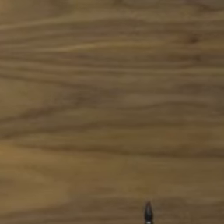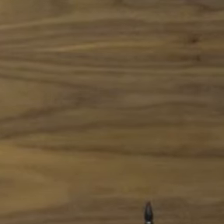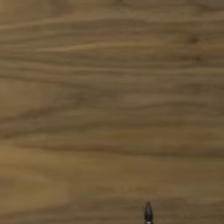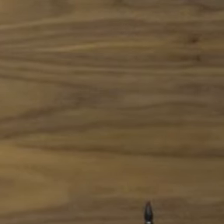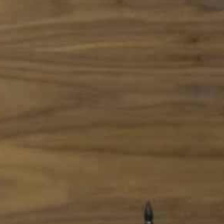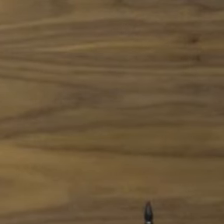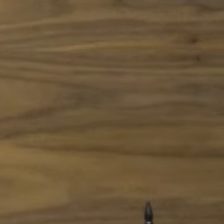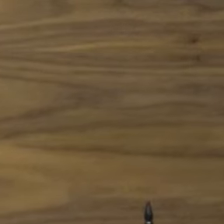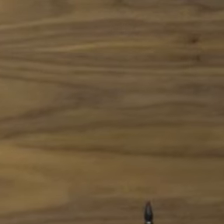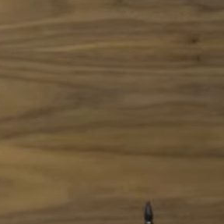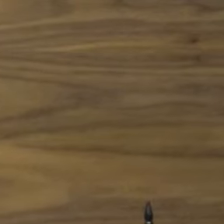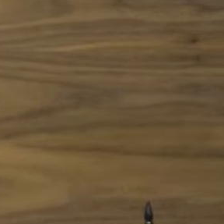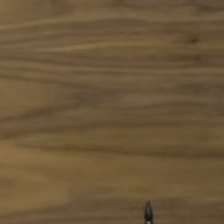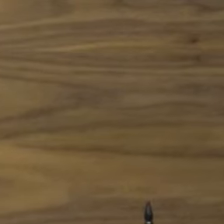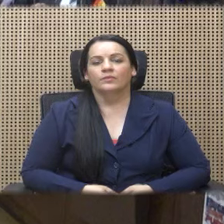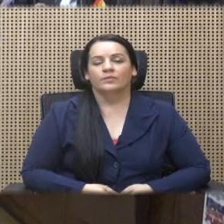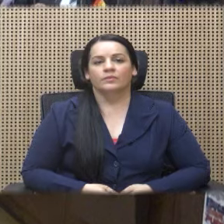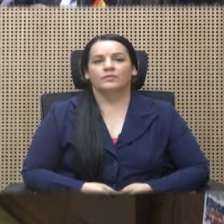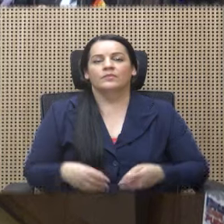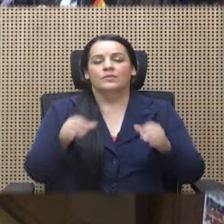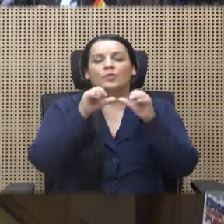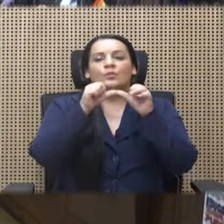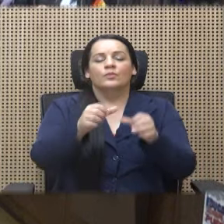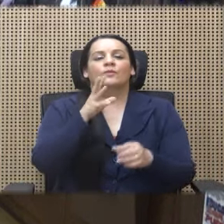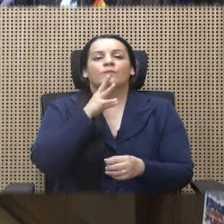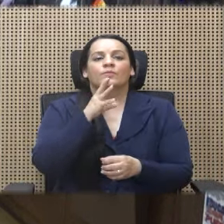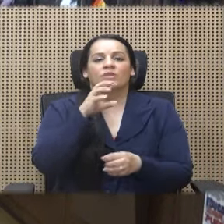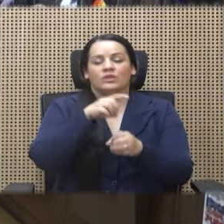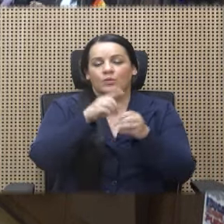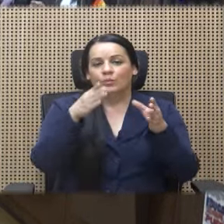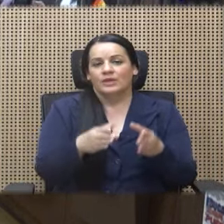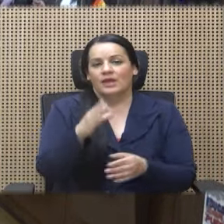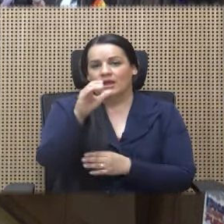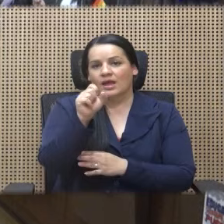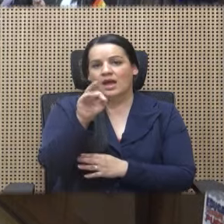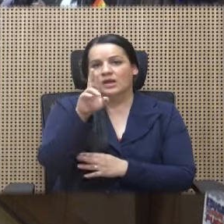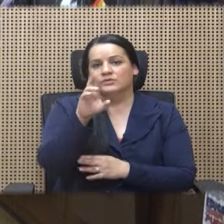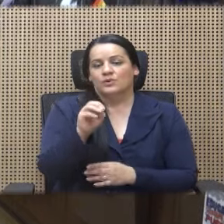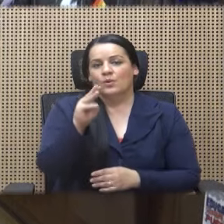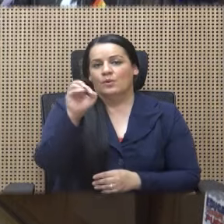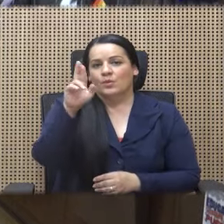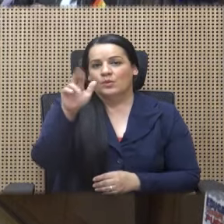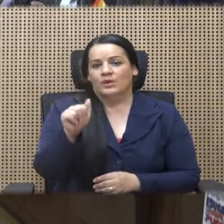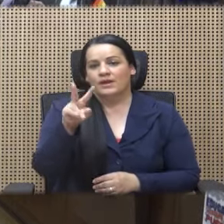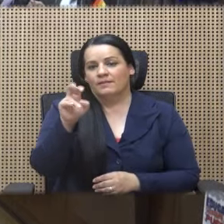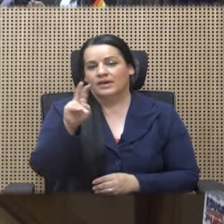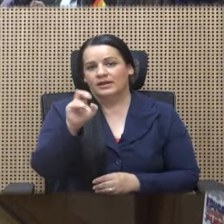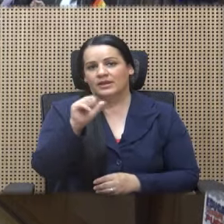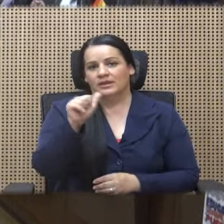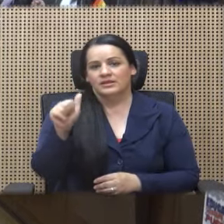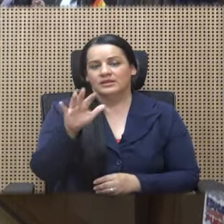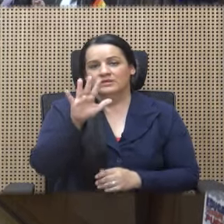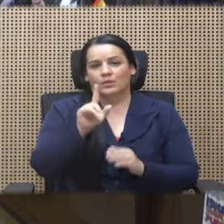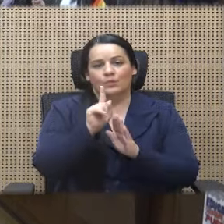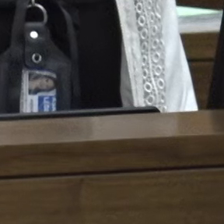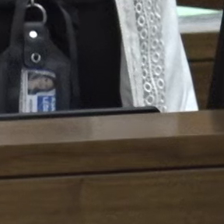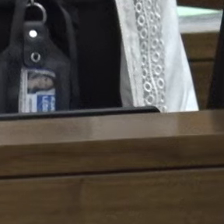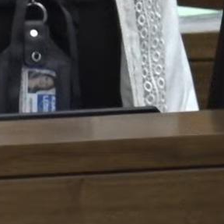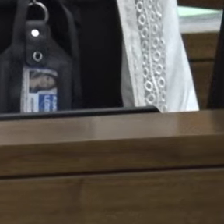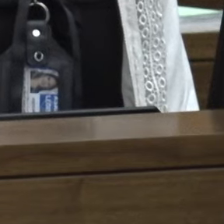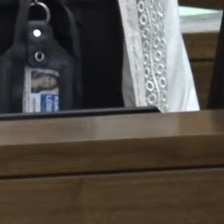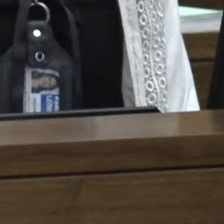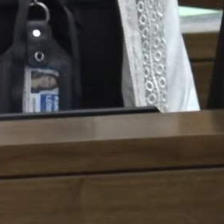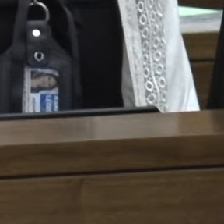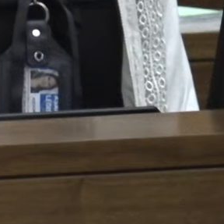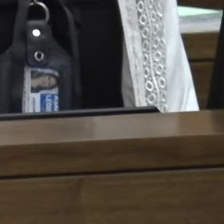eso no ocurre no ocurre hoy los legisladores entrarán ahora en el periodo de sesiones ordinarias en los próximos 3 meses y